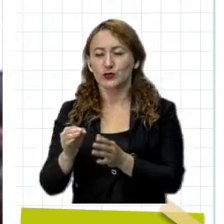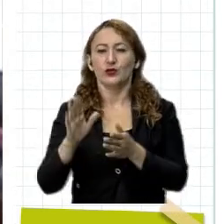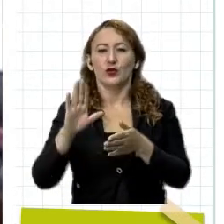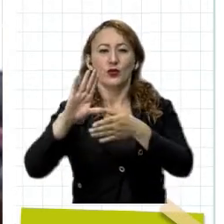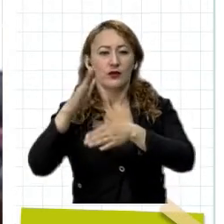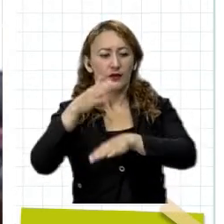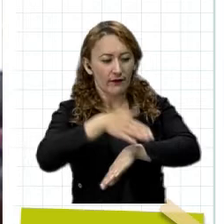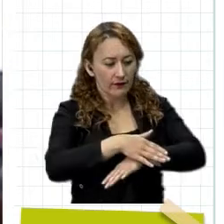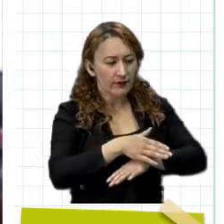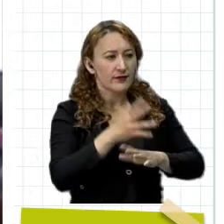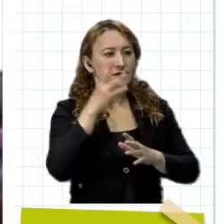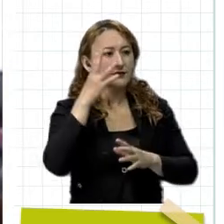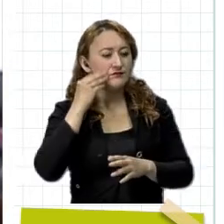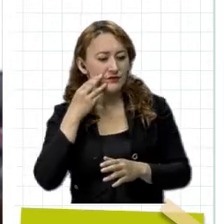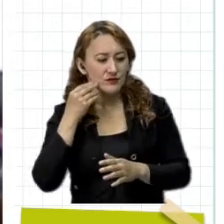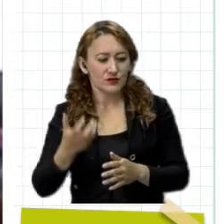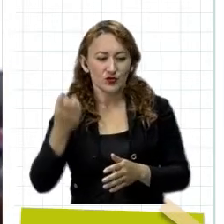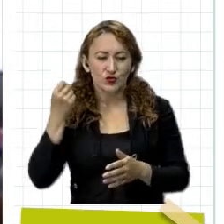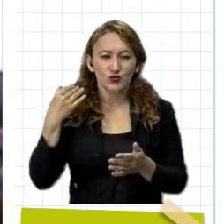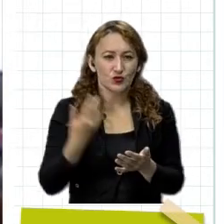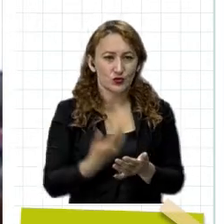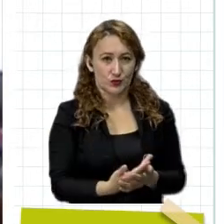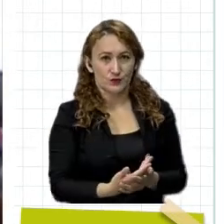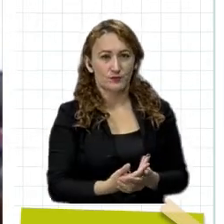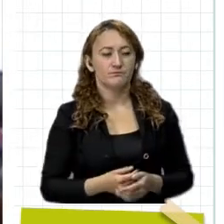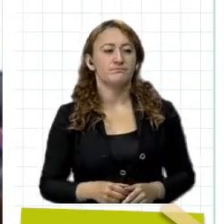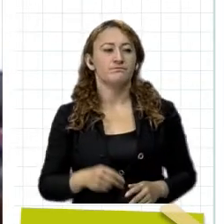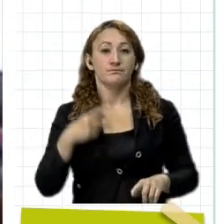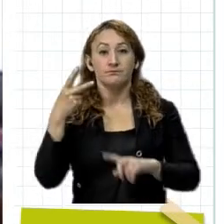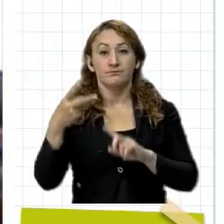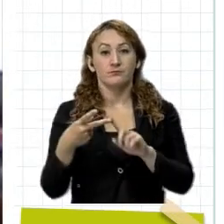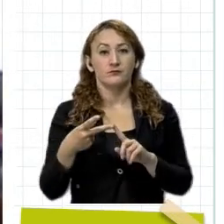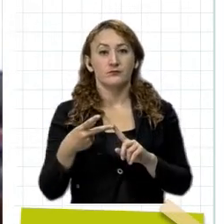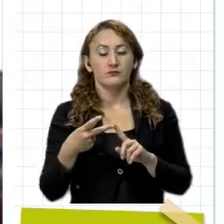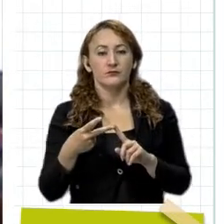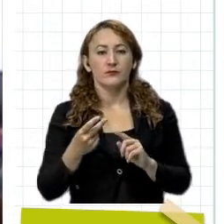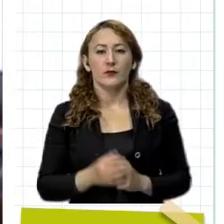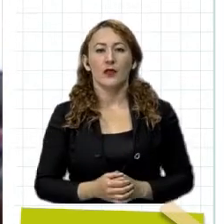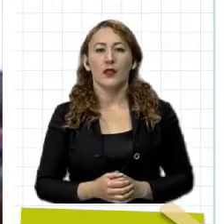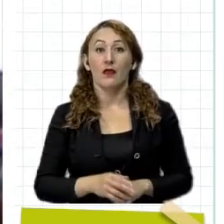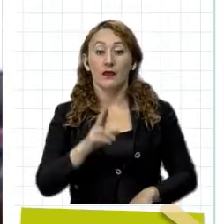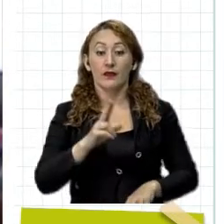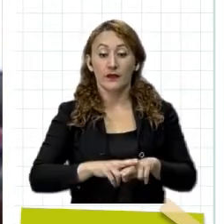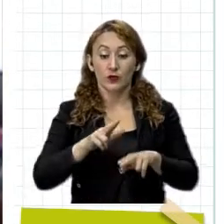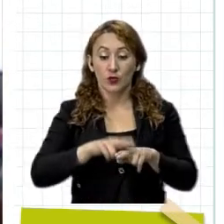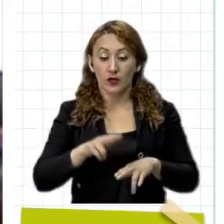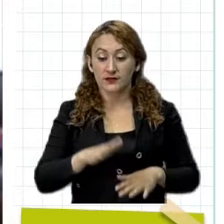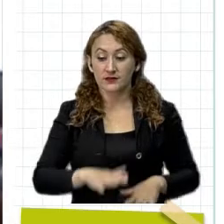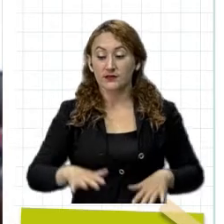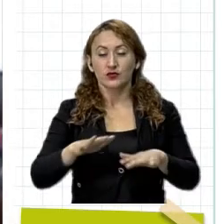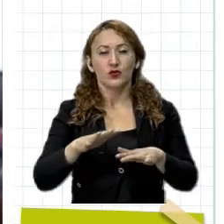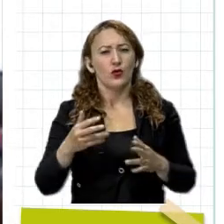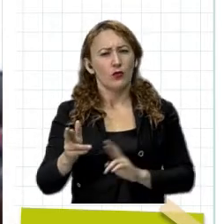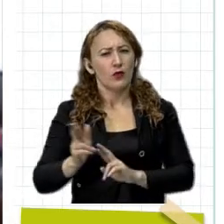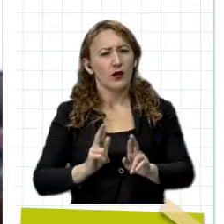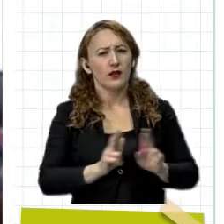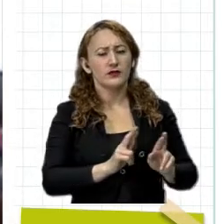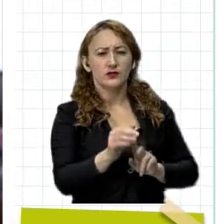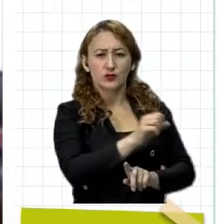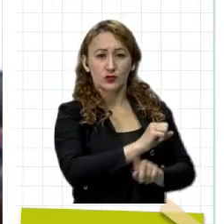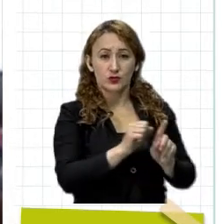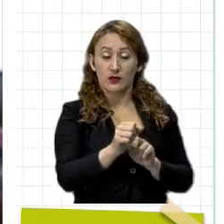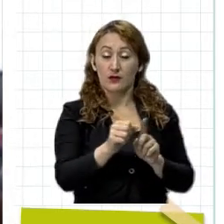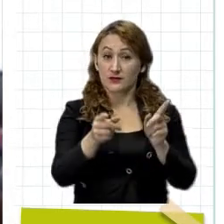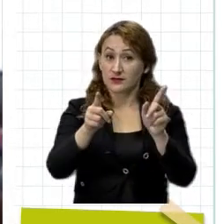y experiencias históricas. Dos, la naturalización tanto de las relaciones sociales como de la